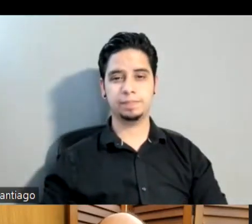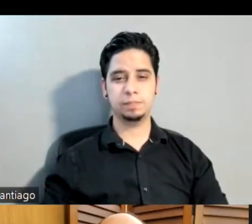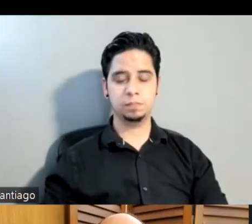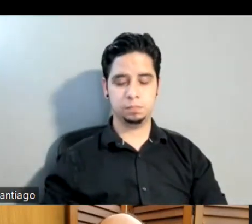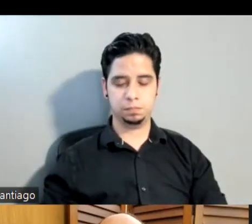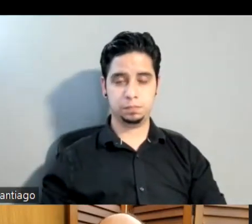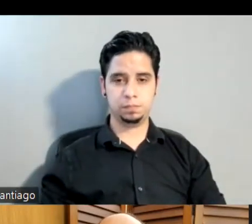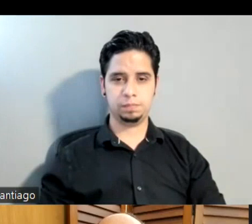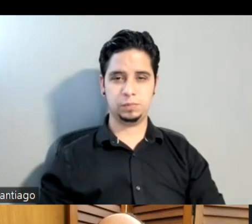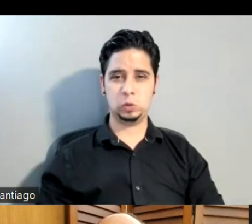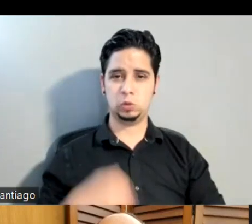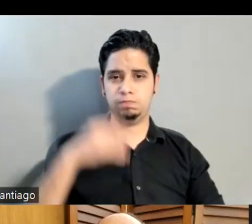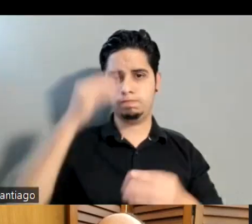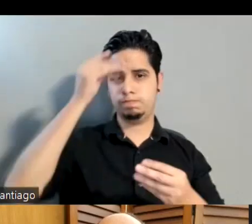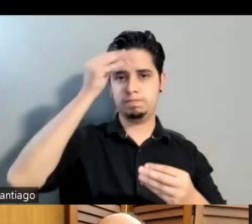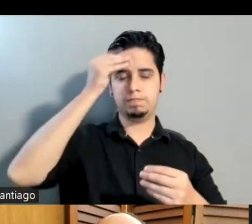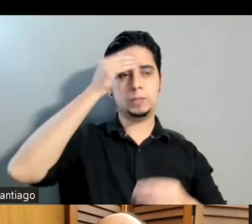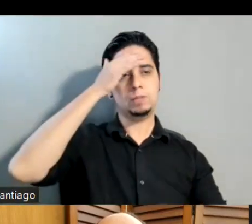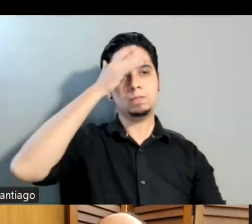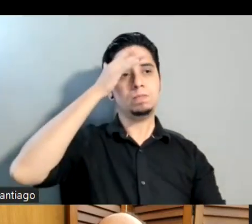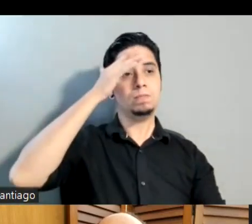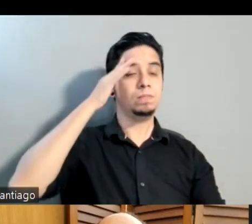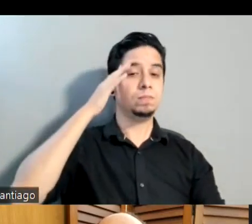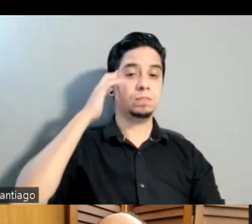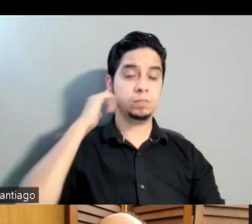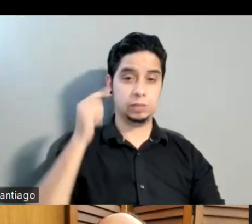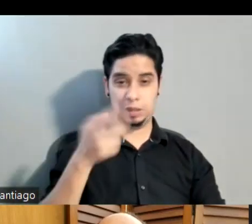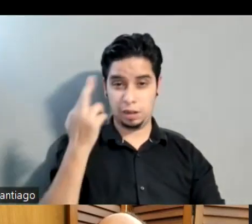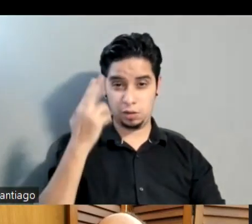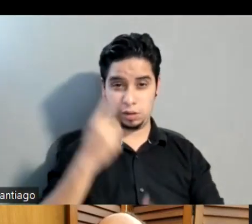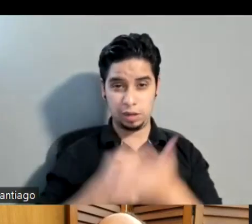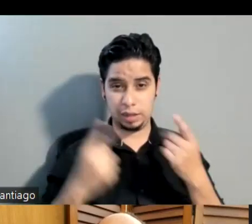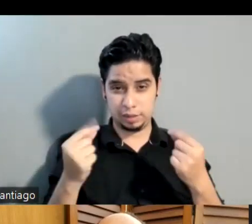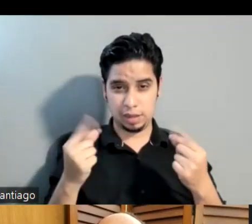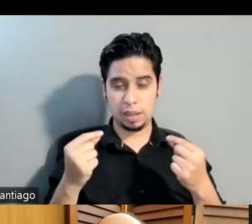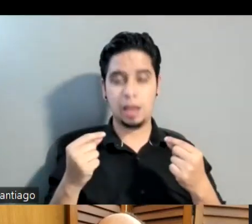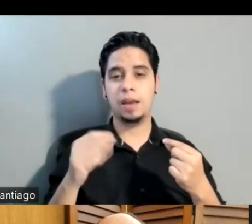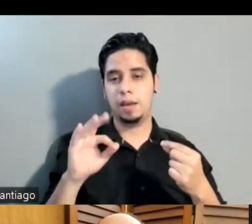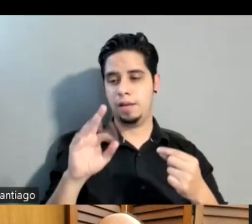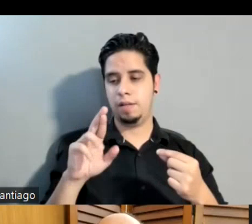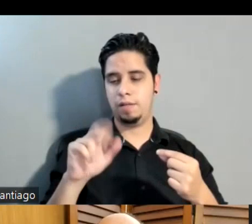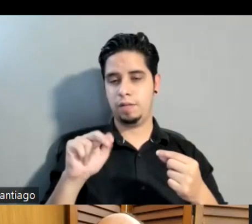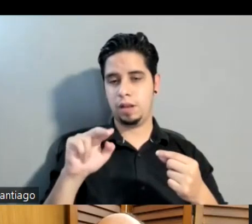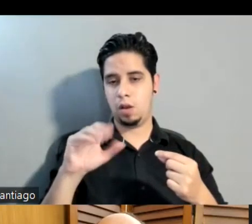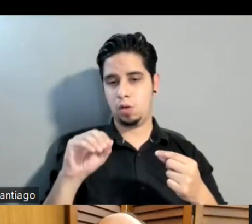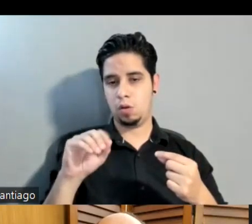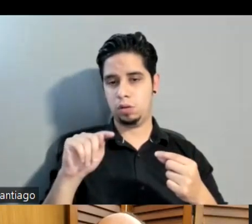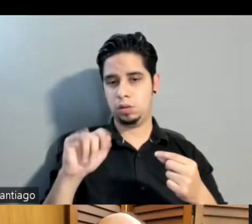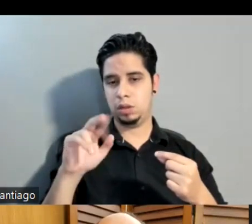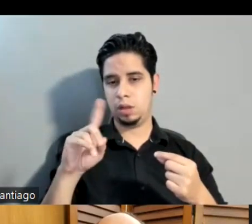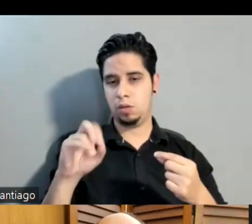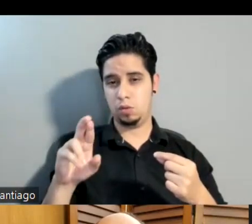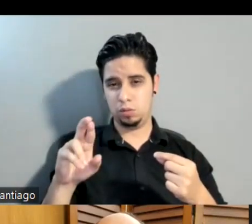Y dije, déjame ver. Y entonces por eso escogí la del francotirador. Okay. Pero cuando revisamos el